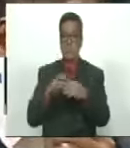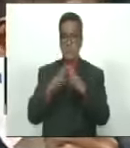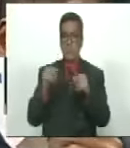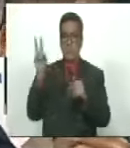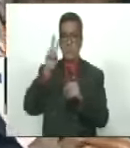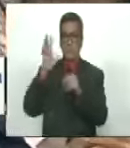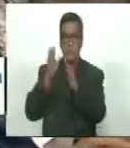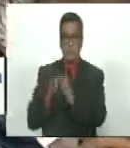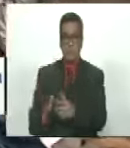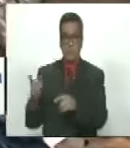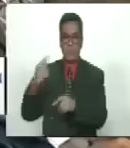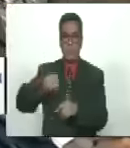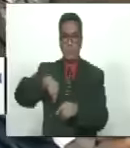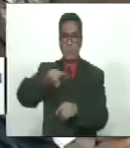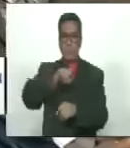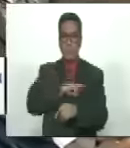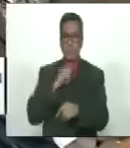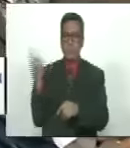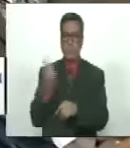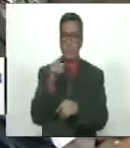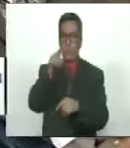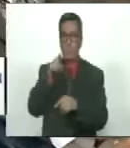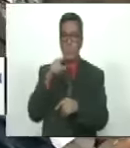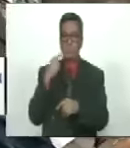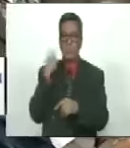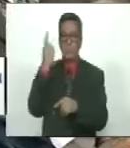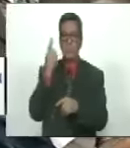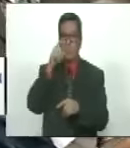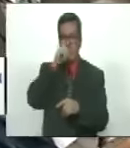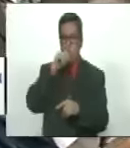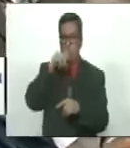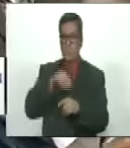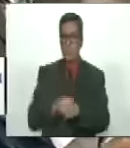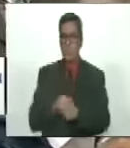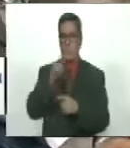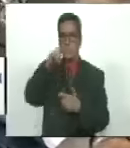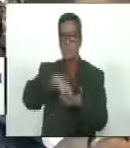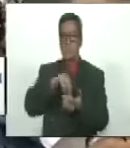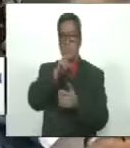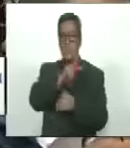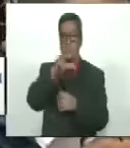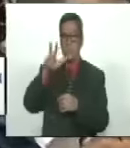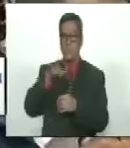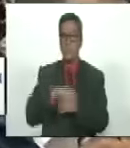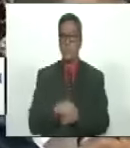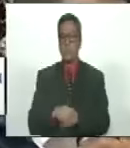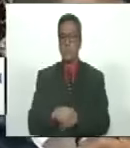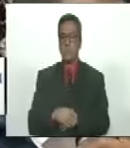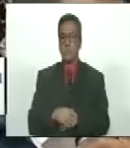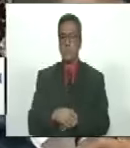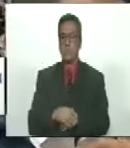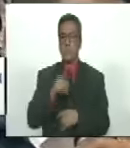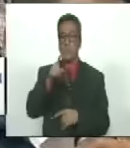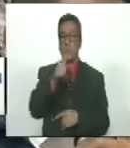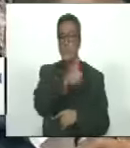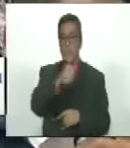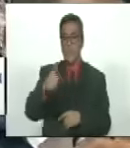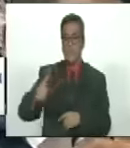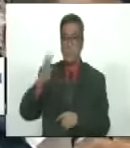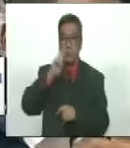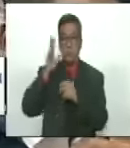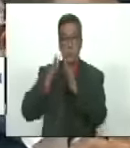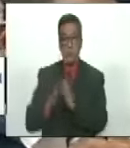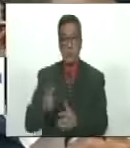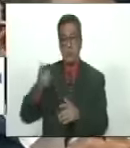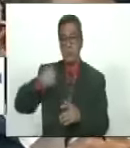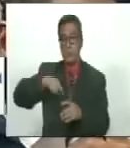país, llegamos nosotros a este glorioso año 2023, donde cada uno de los